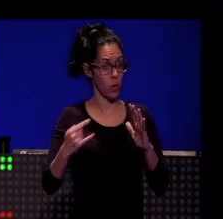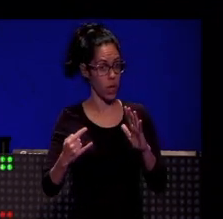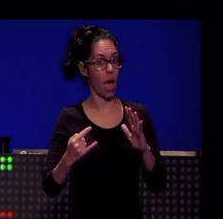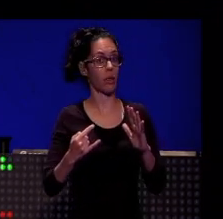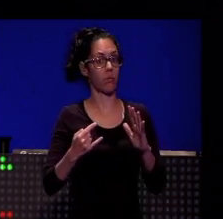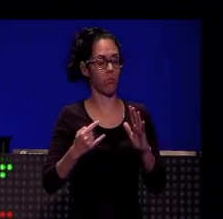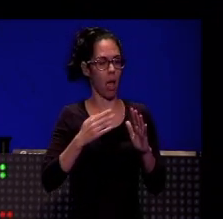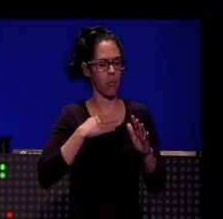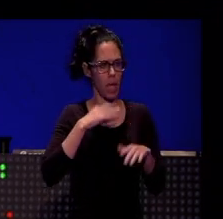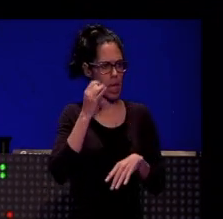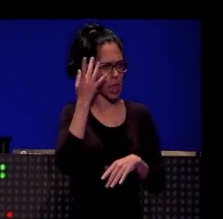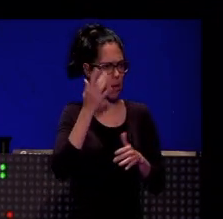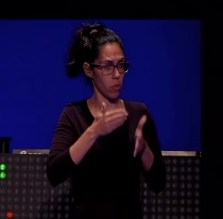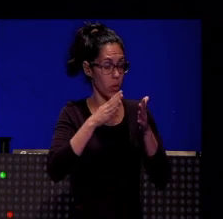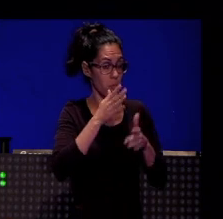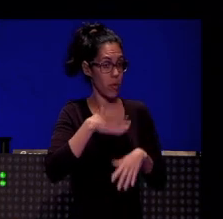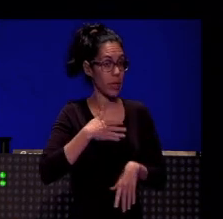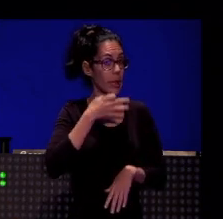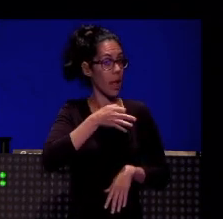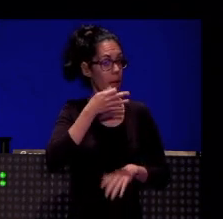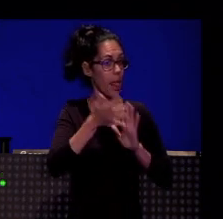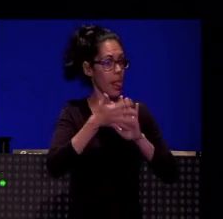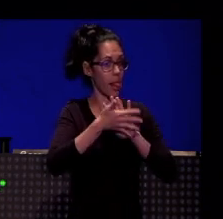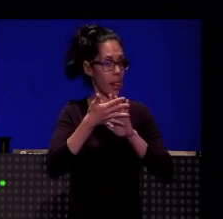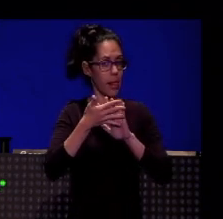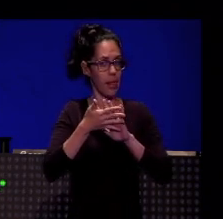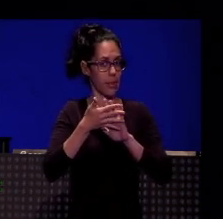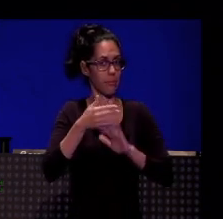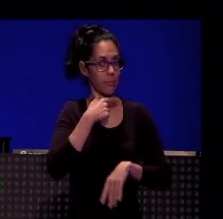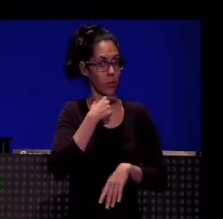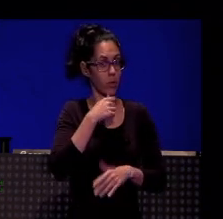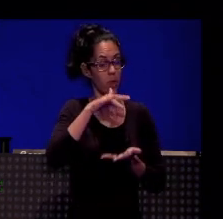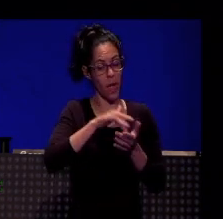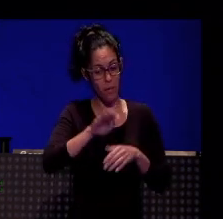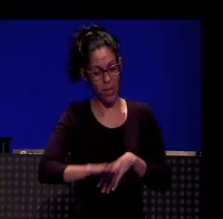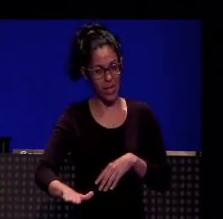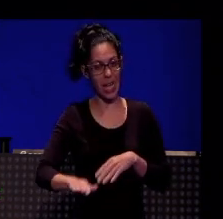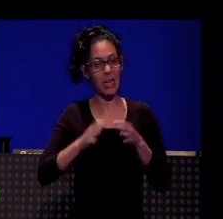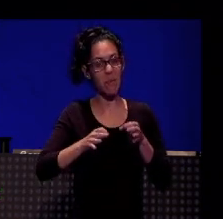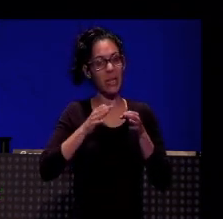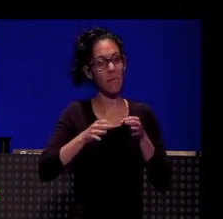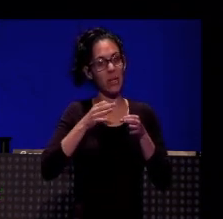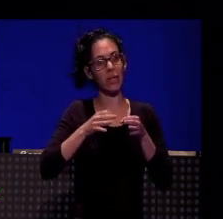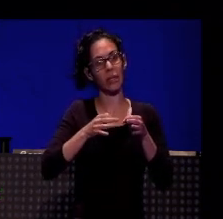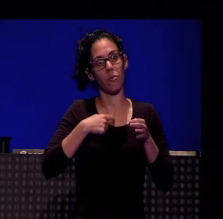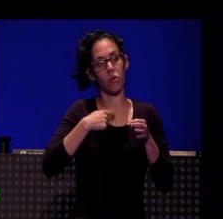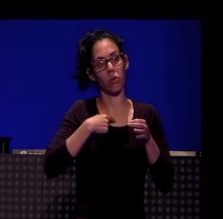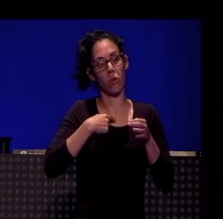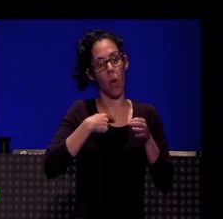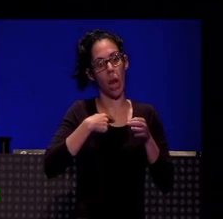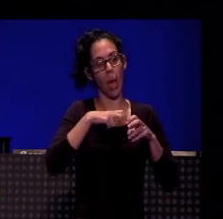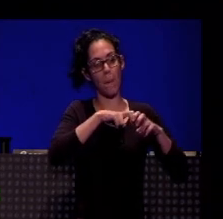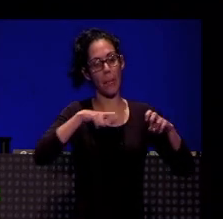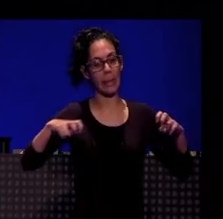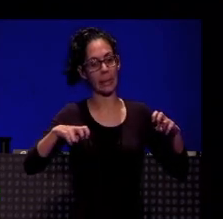me encantó la idea porque a mí me encanta hablar o sea yo de pequeñita siempre me hacían me ponía en la mesa al final de todo o